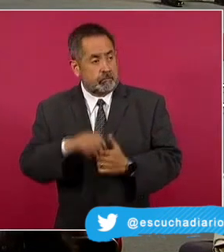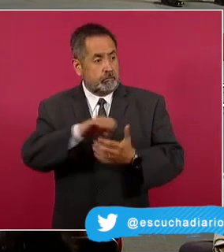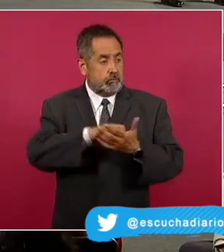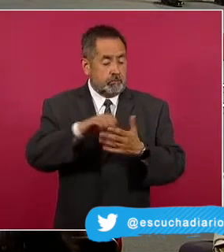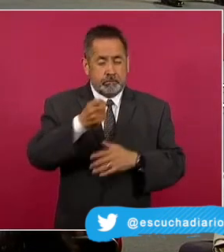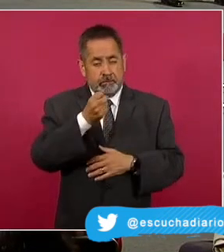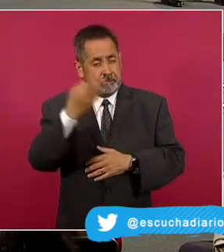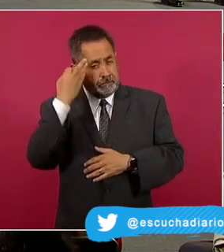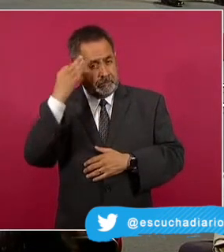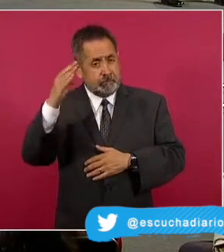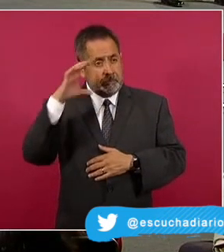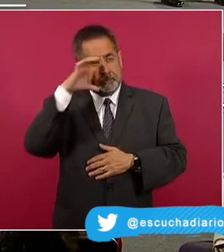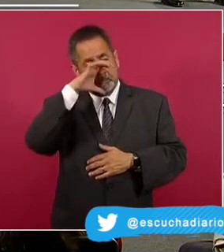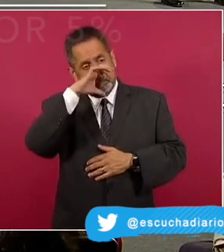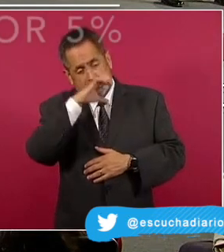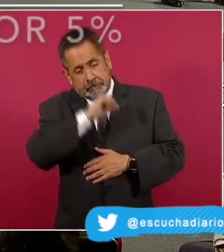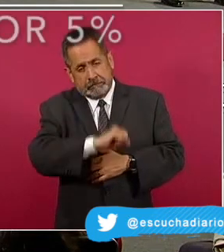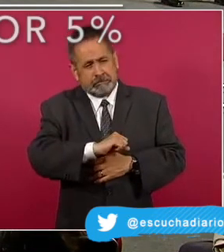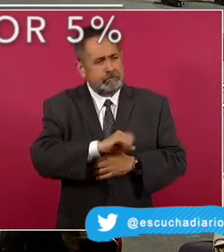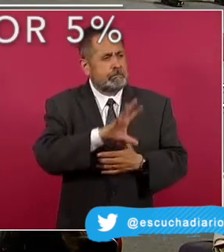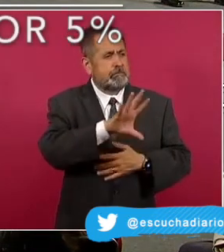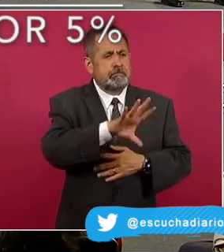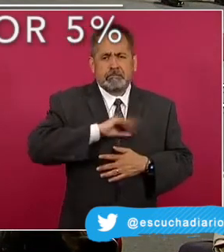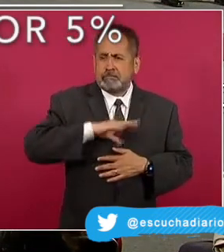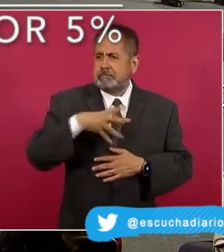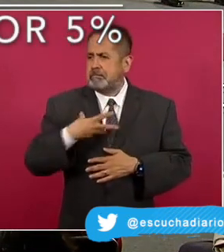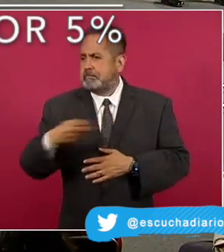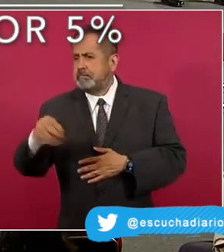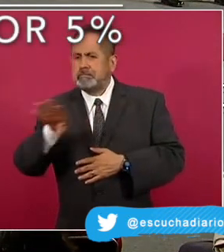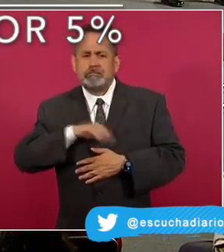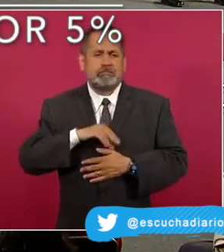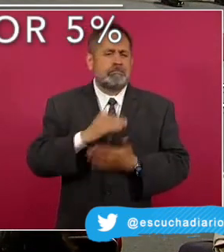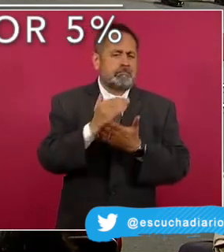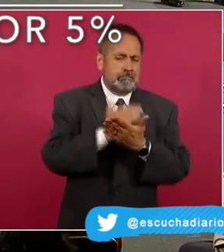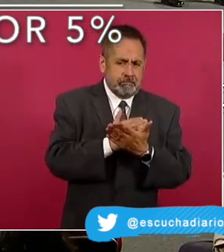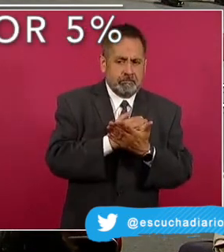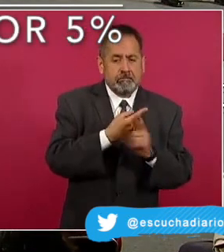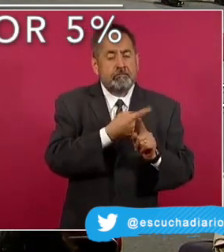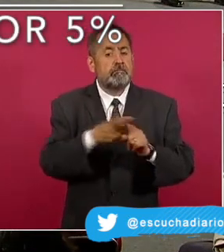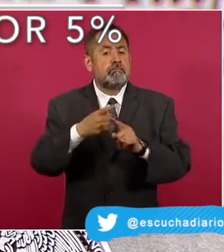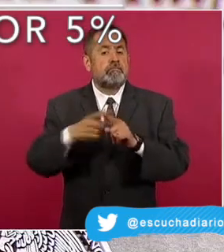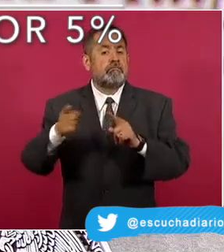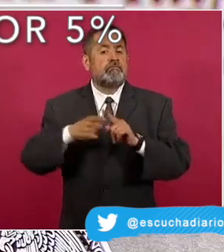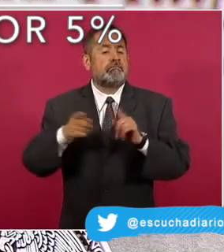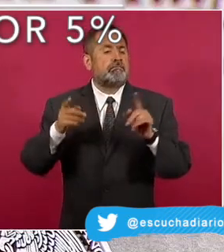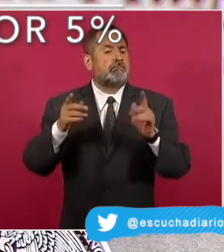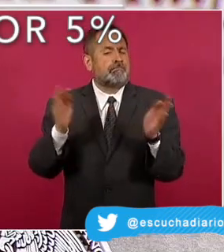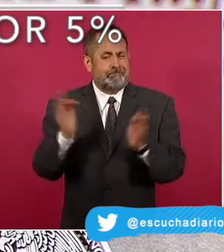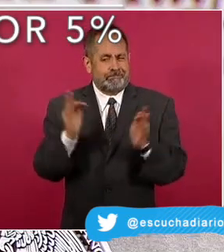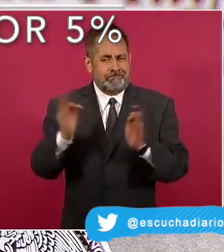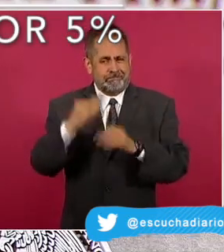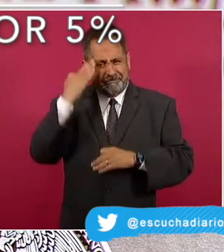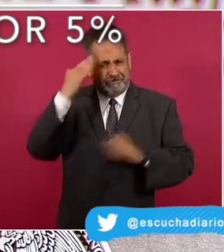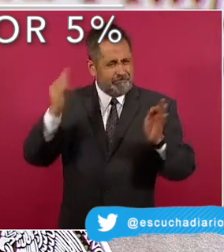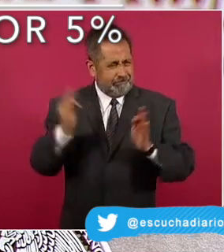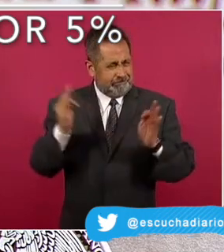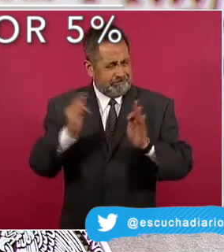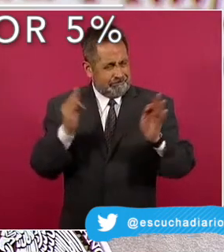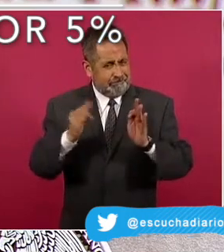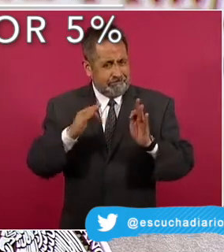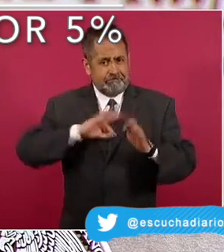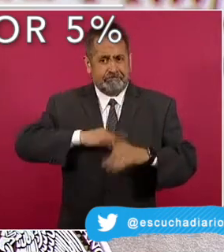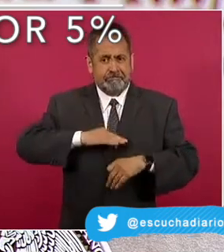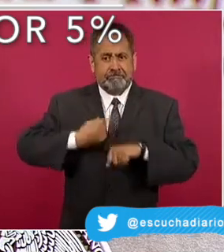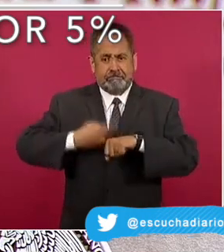generales continúa disminuyendo para ubicarse en 13%, y para pacientes en situación crítica que requieren respiración mecánica